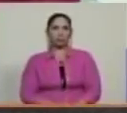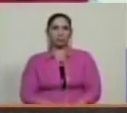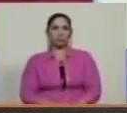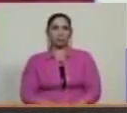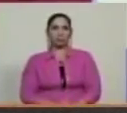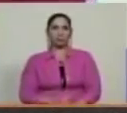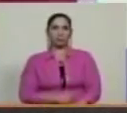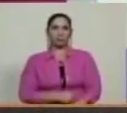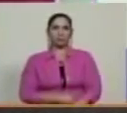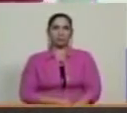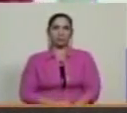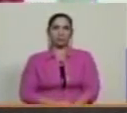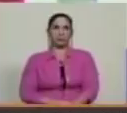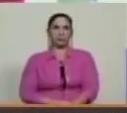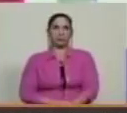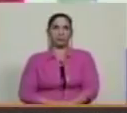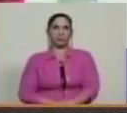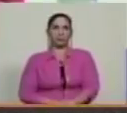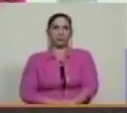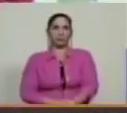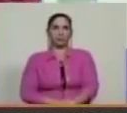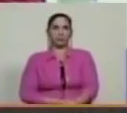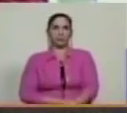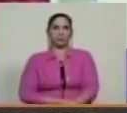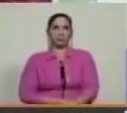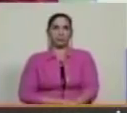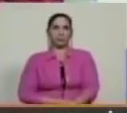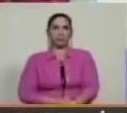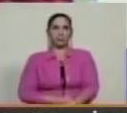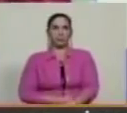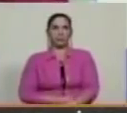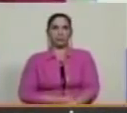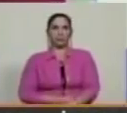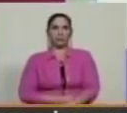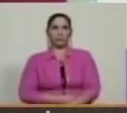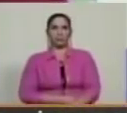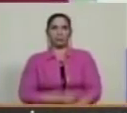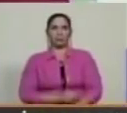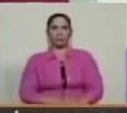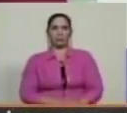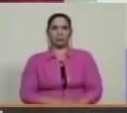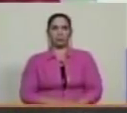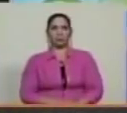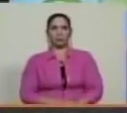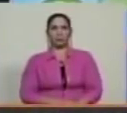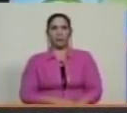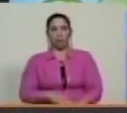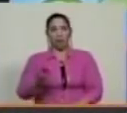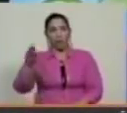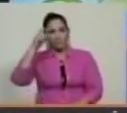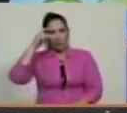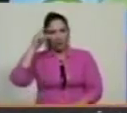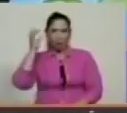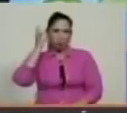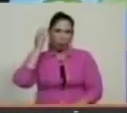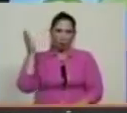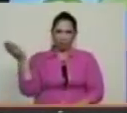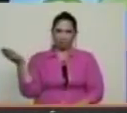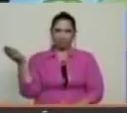dentro con Ameliak y con León Heredia para que enlace. Bueno, Blanca está en la dirección nacional del partido y está